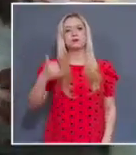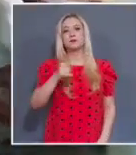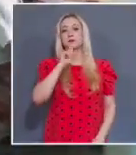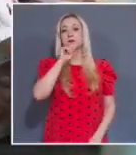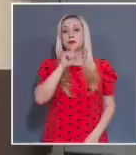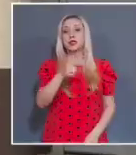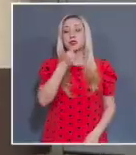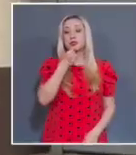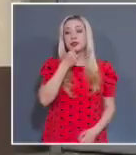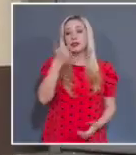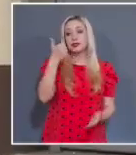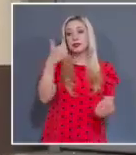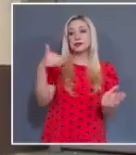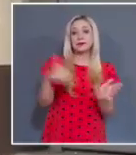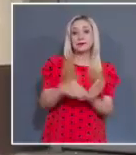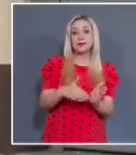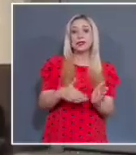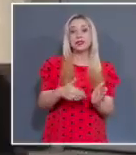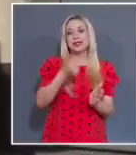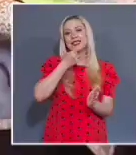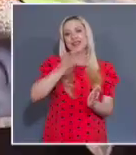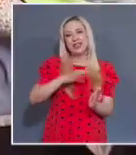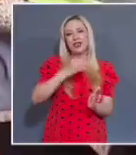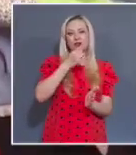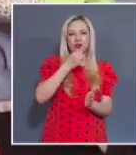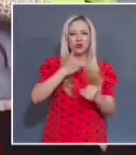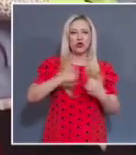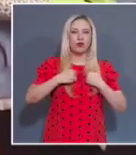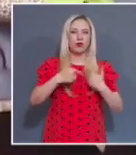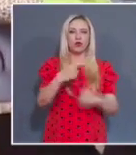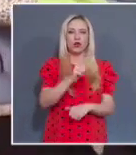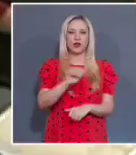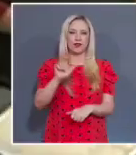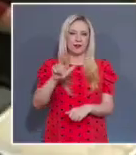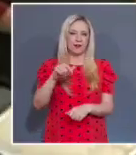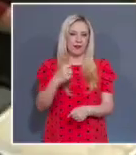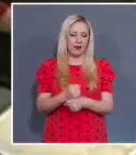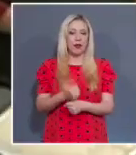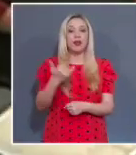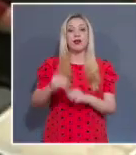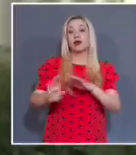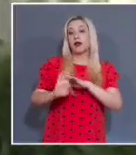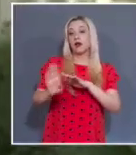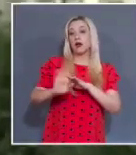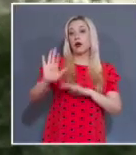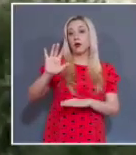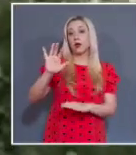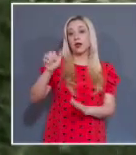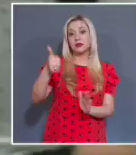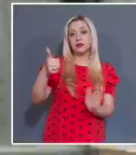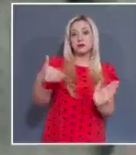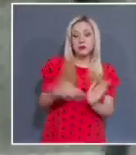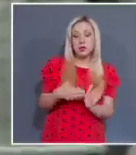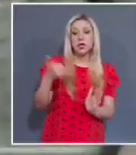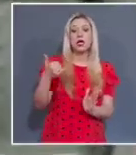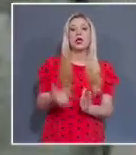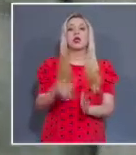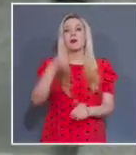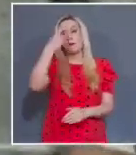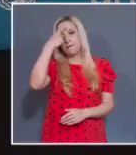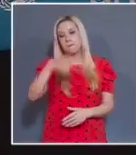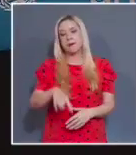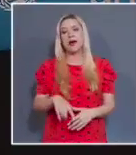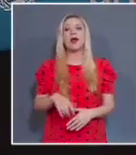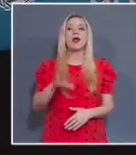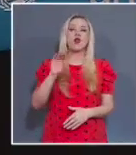y adolescentes, acceso a saneamiento a 46,000 migrantes menores de edad y apoyo con servicios materno-infantil a 90,000